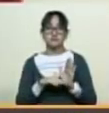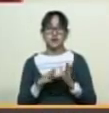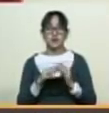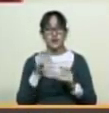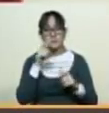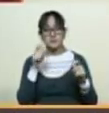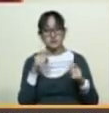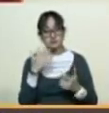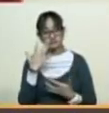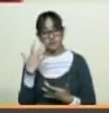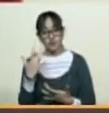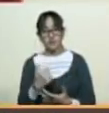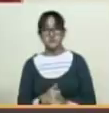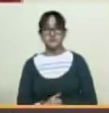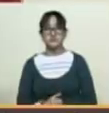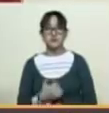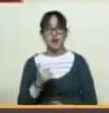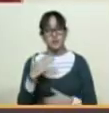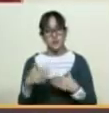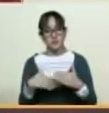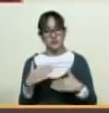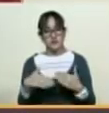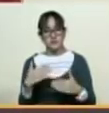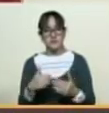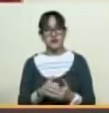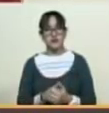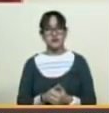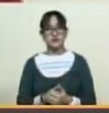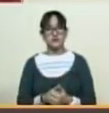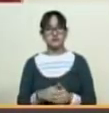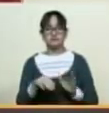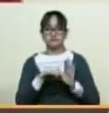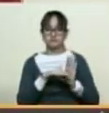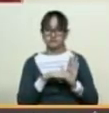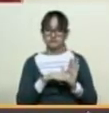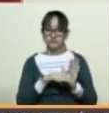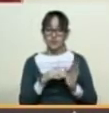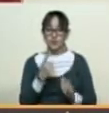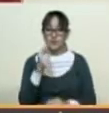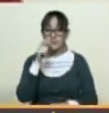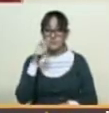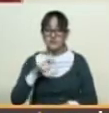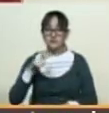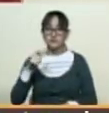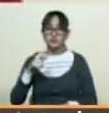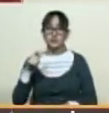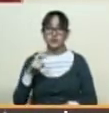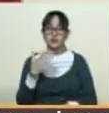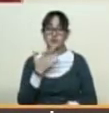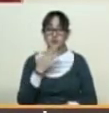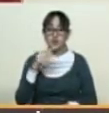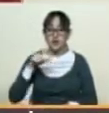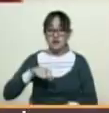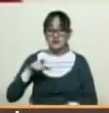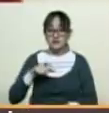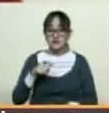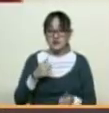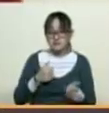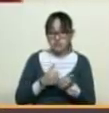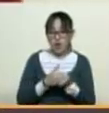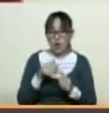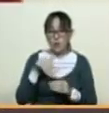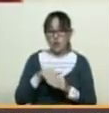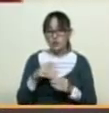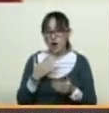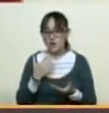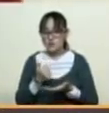las personas lo puedan ver. Existe un procedimiento para que garantizar que una persona, si necesita ser asistido en su